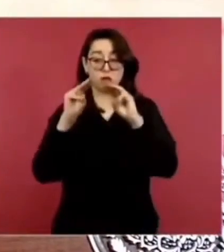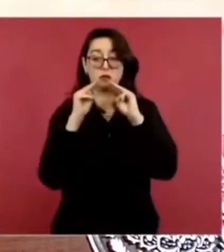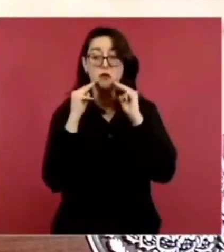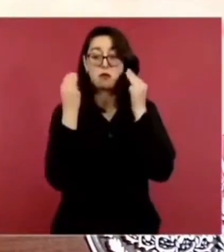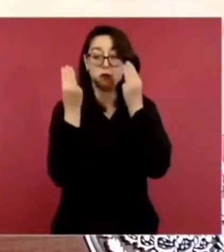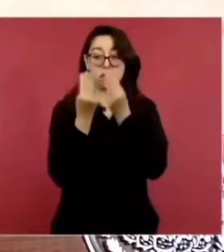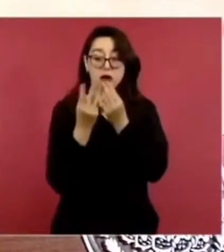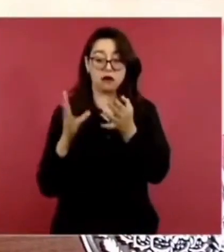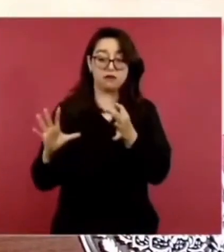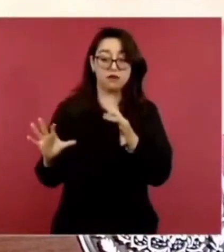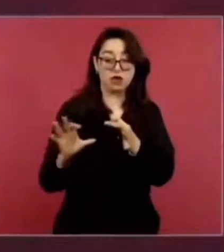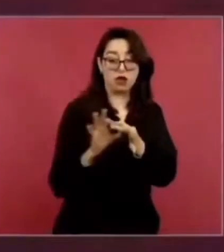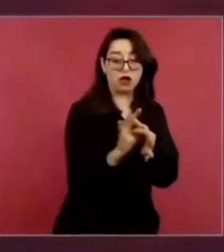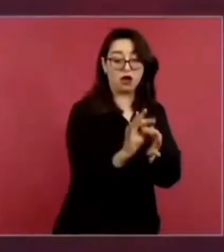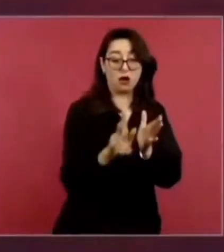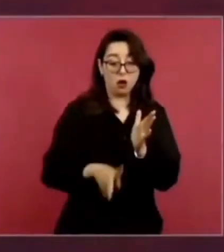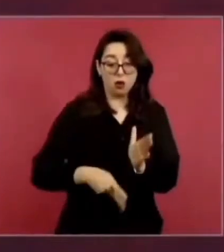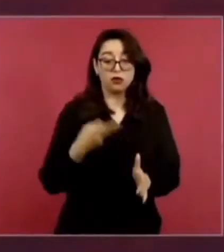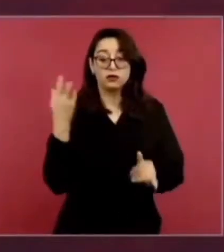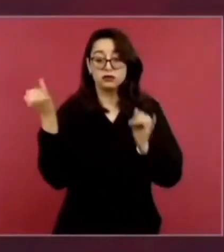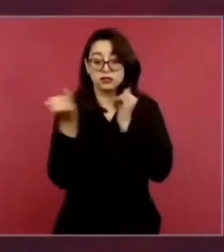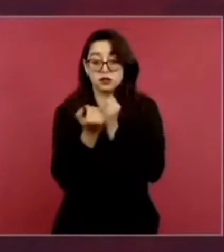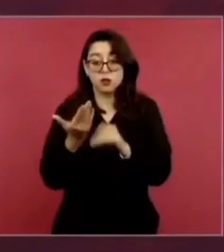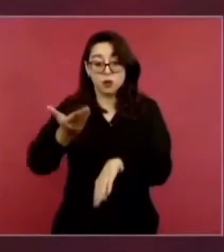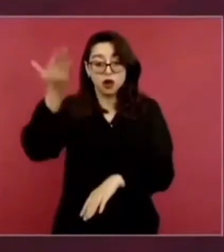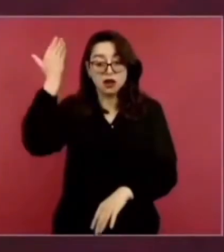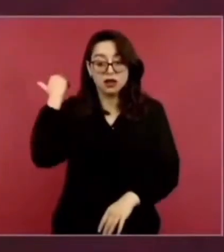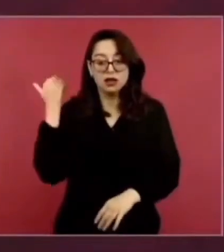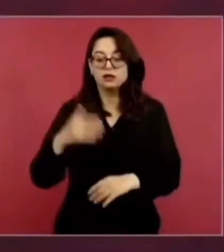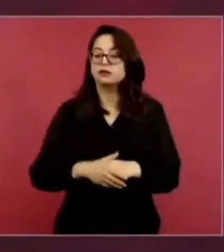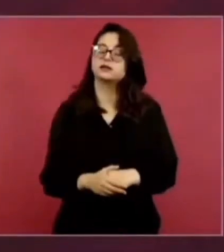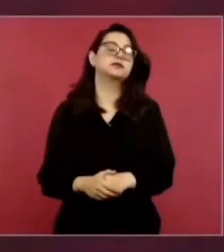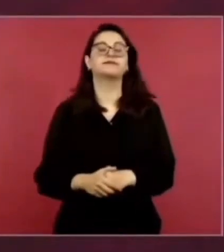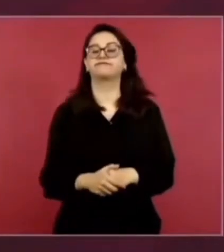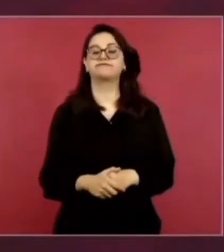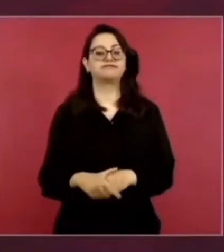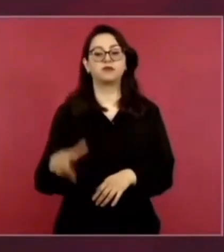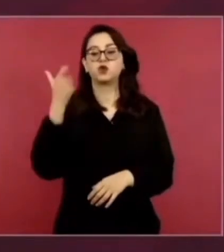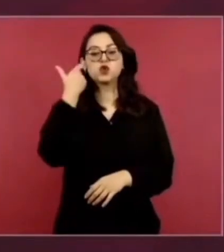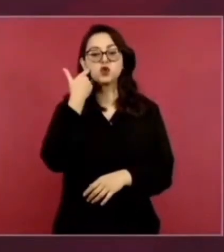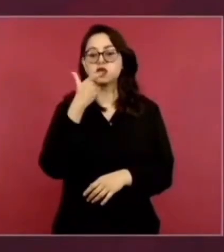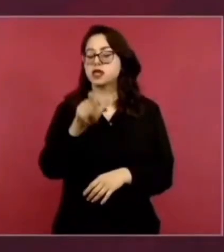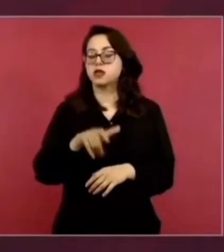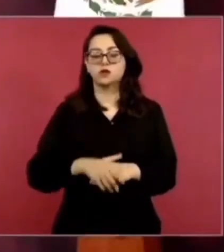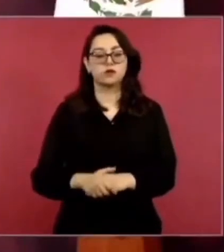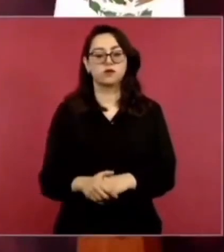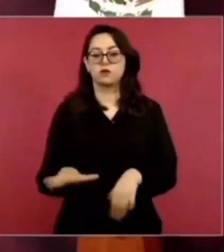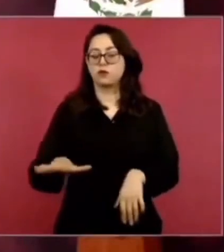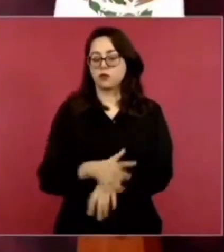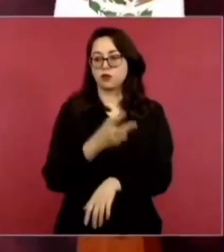dependiendo de la Secretaría de Seguridad Pública ni de Gobernación,